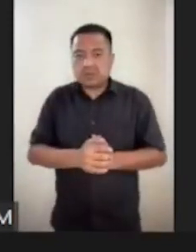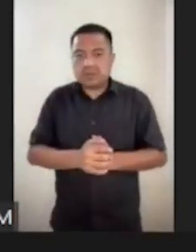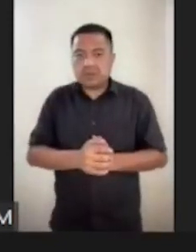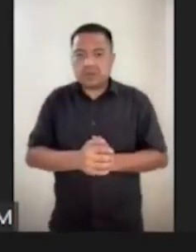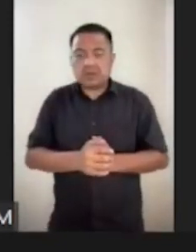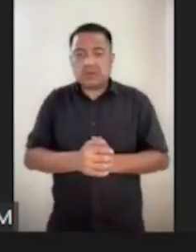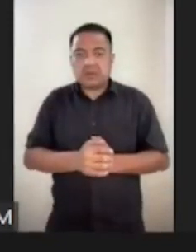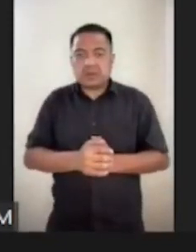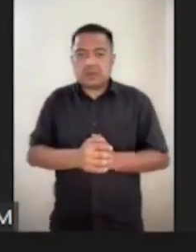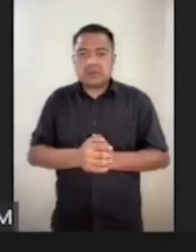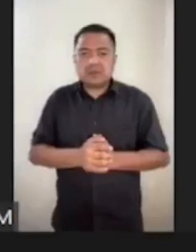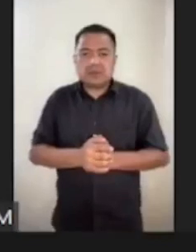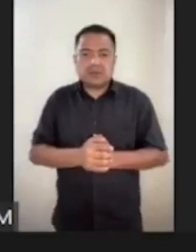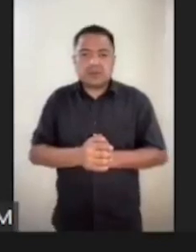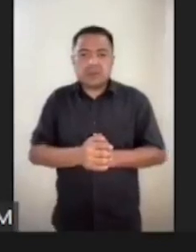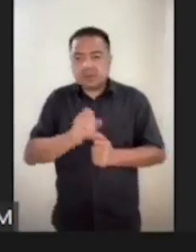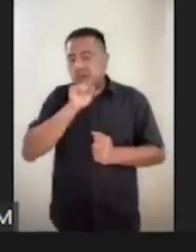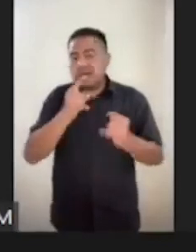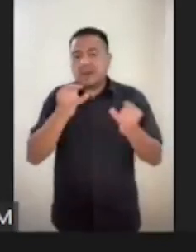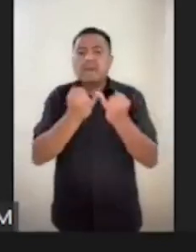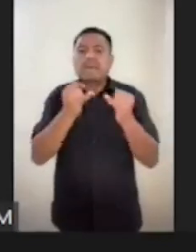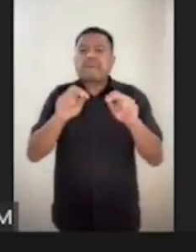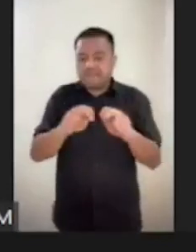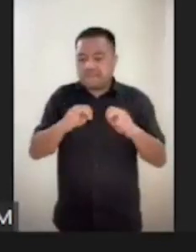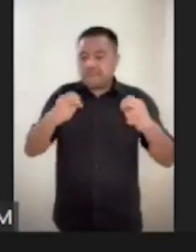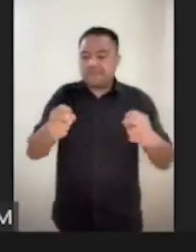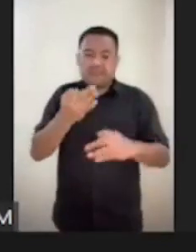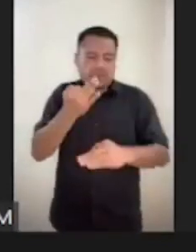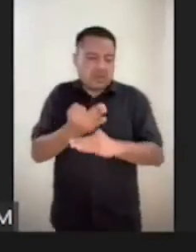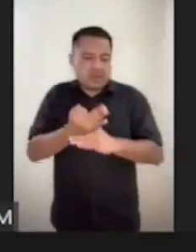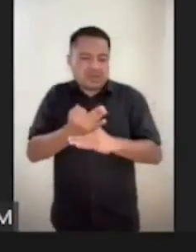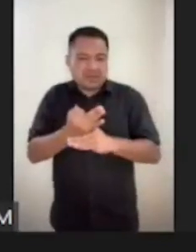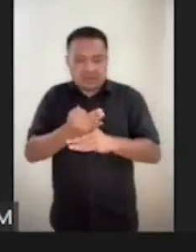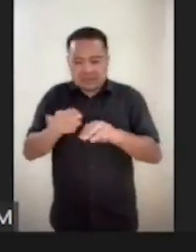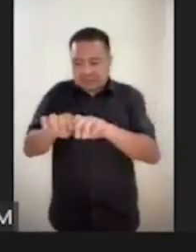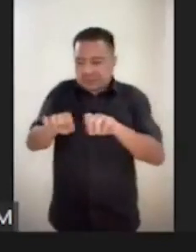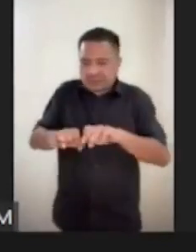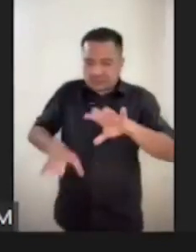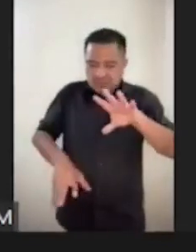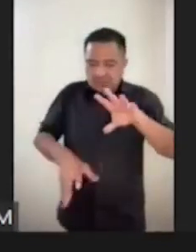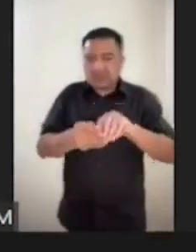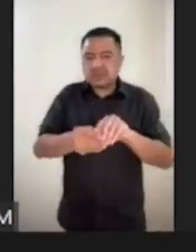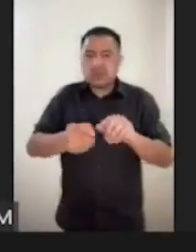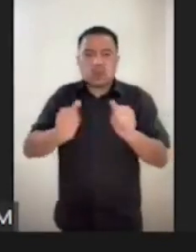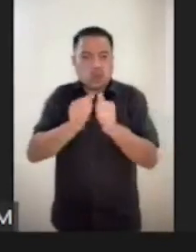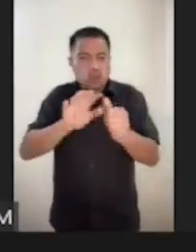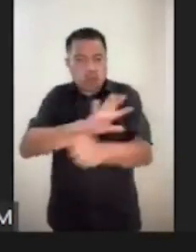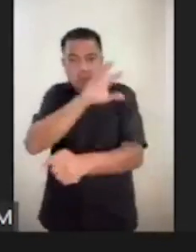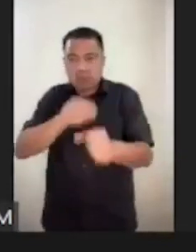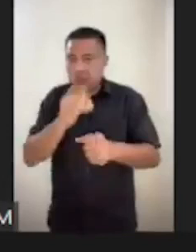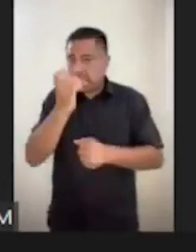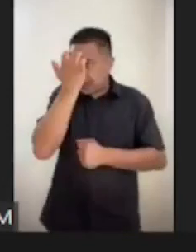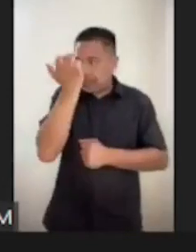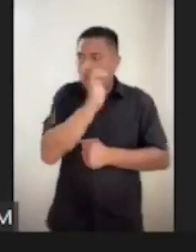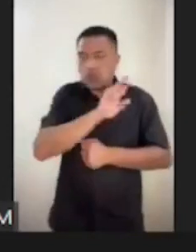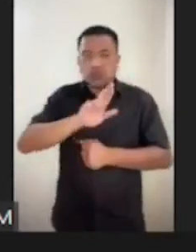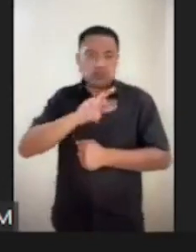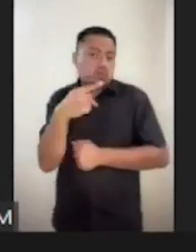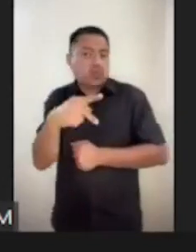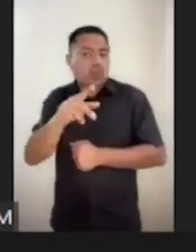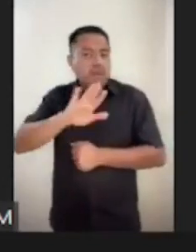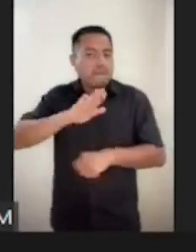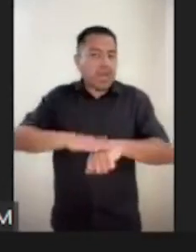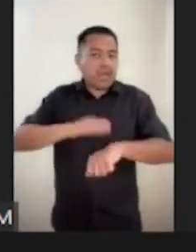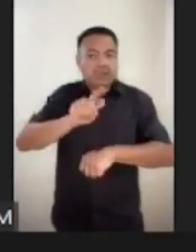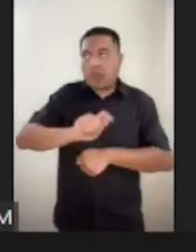señoras magistradas que integran el pleno de este órgano jurisdiccional, y con total reconocimiento a su profesionalismo